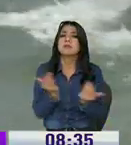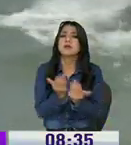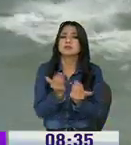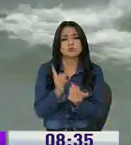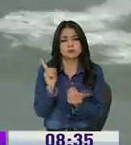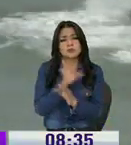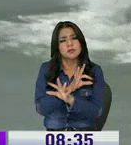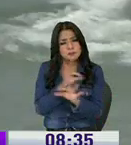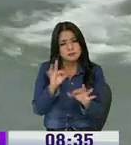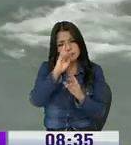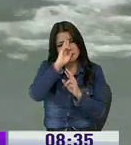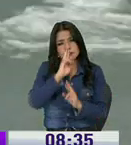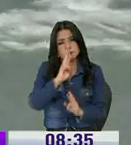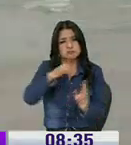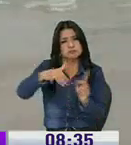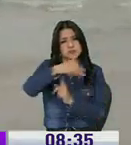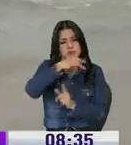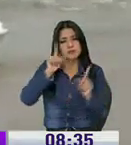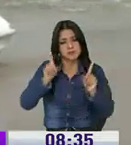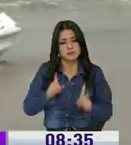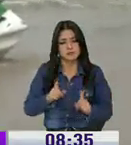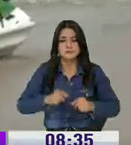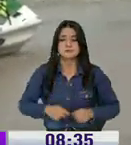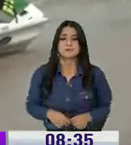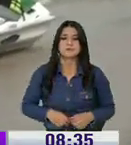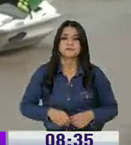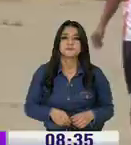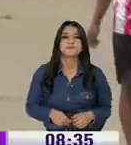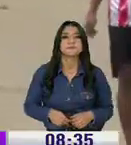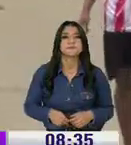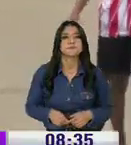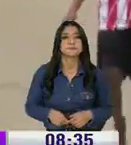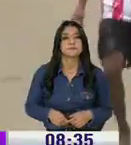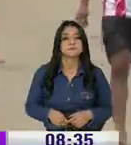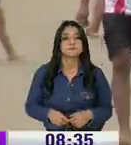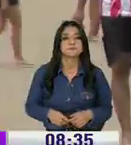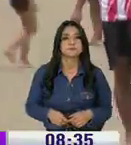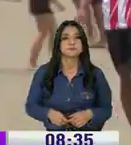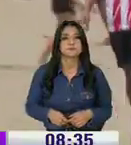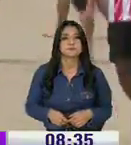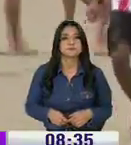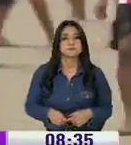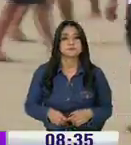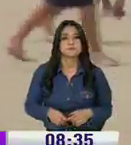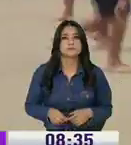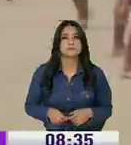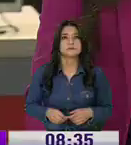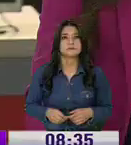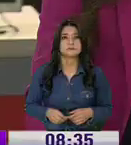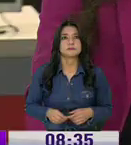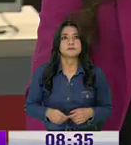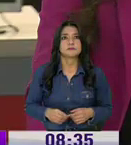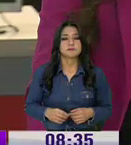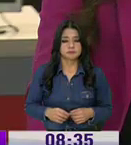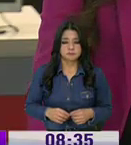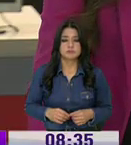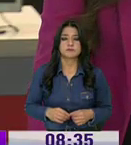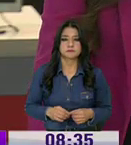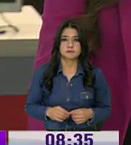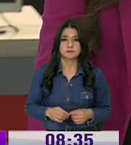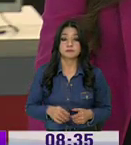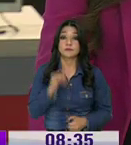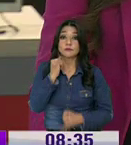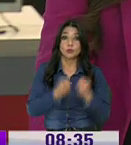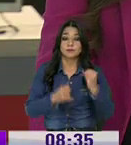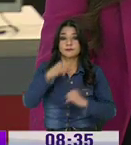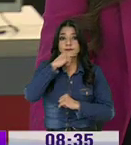el aseo y el medio ambiente. Desde la provincia de Santa Elena, informó Darwin Villao. Y el último